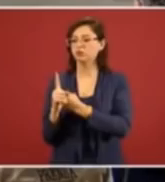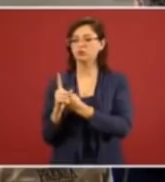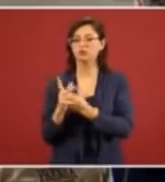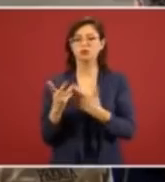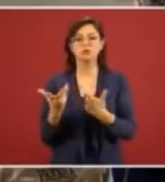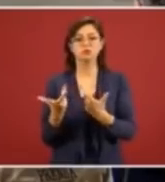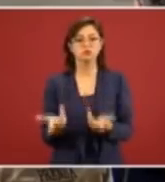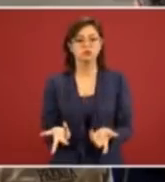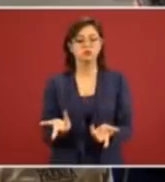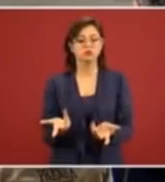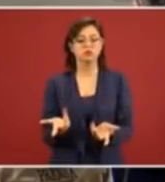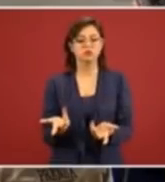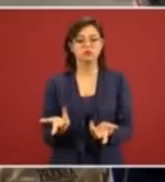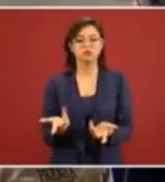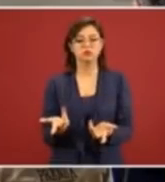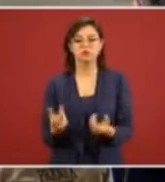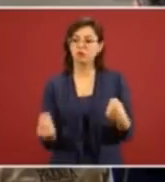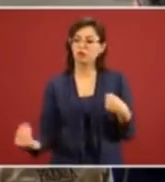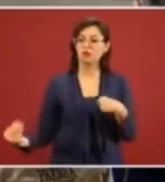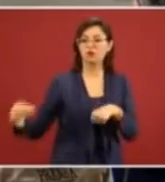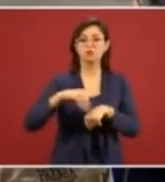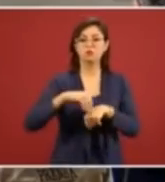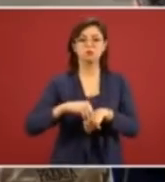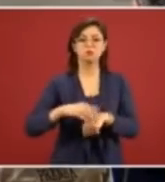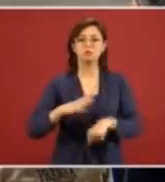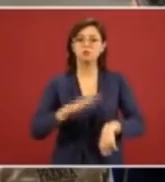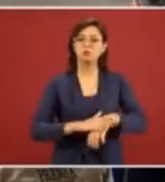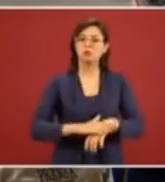se nos dispara la inflación,